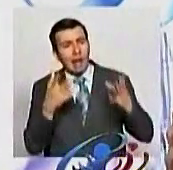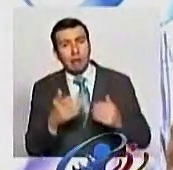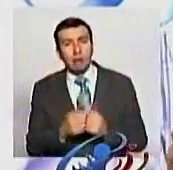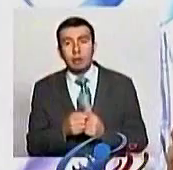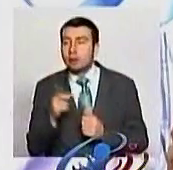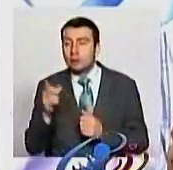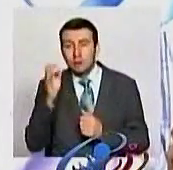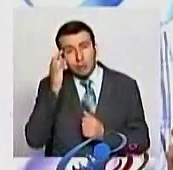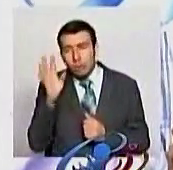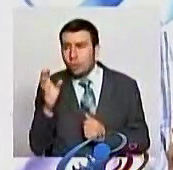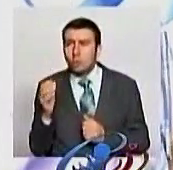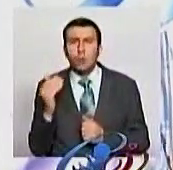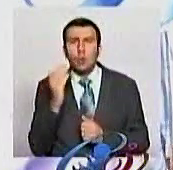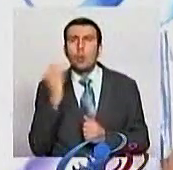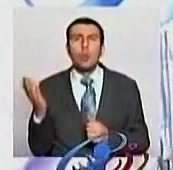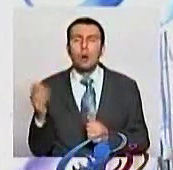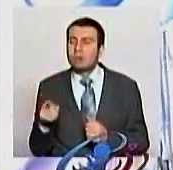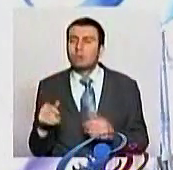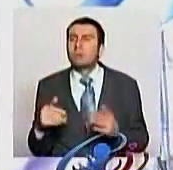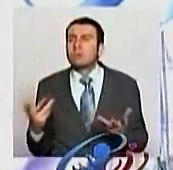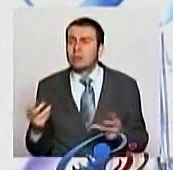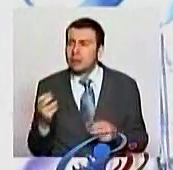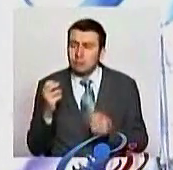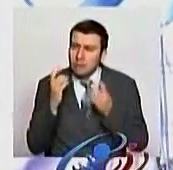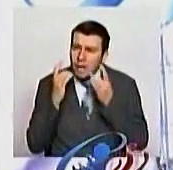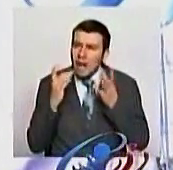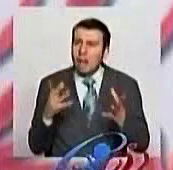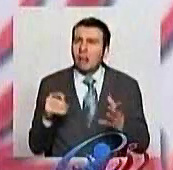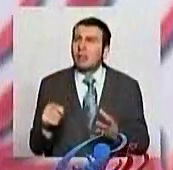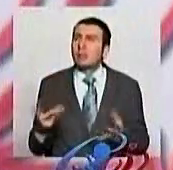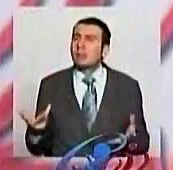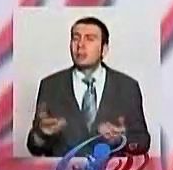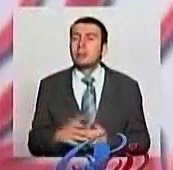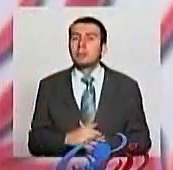esas manifestaciones clínicas o síntomas?